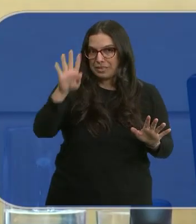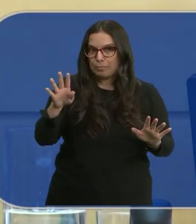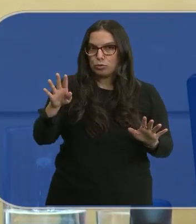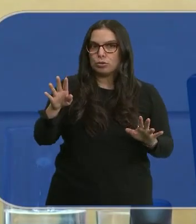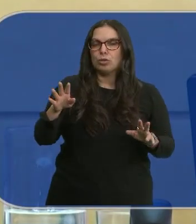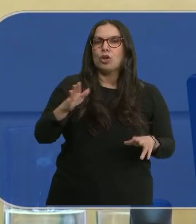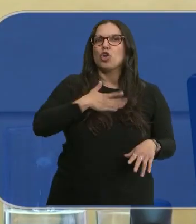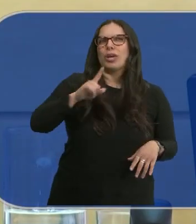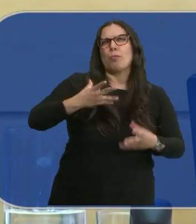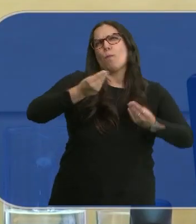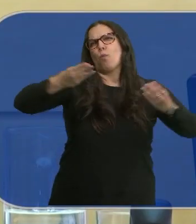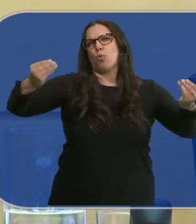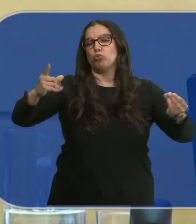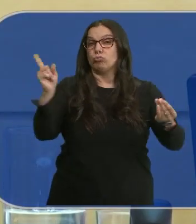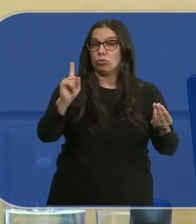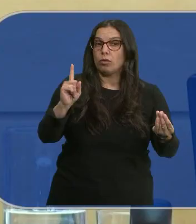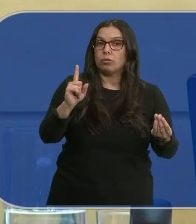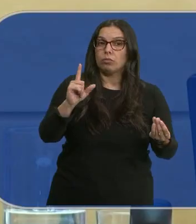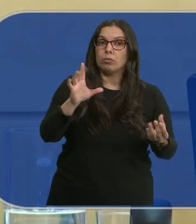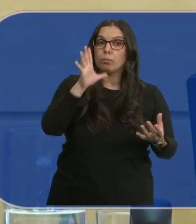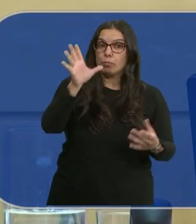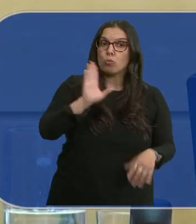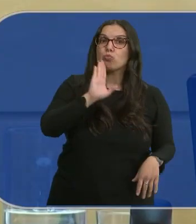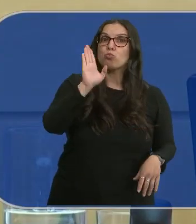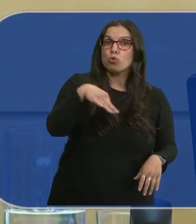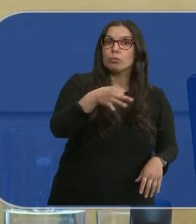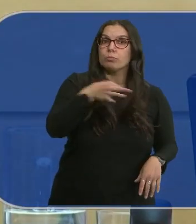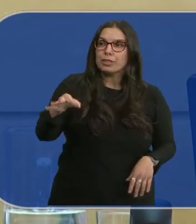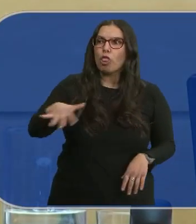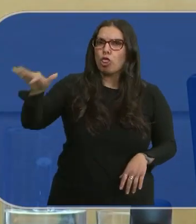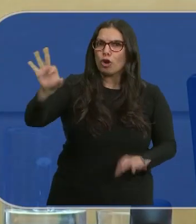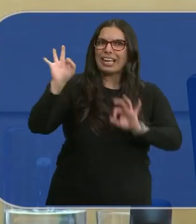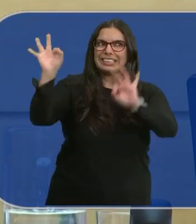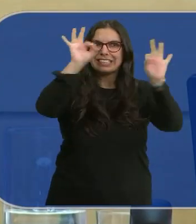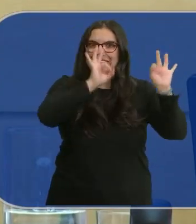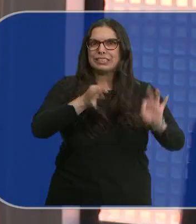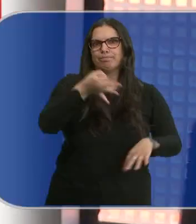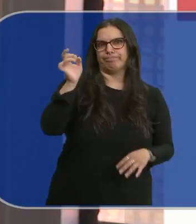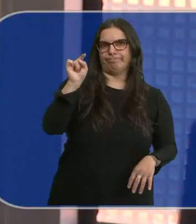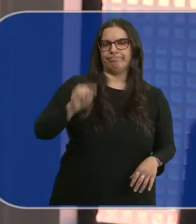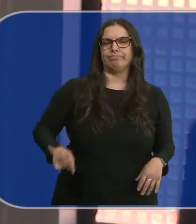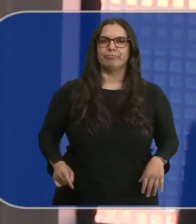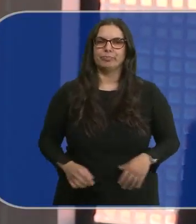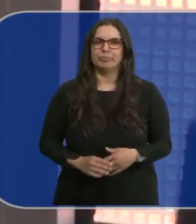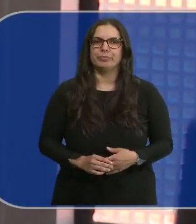buscamos tanto un número elevado cuando el número adecuado en los lugares adecuados.